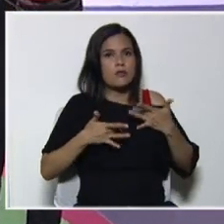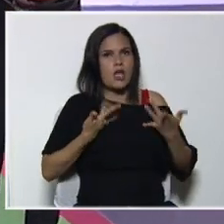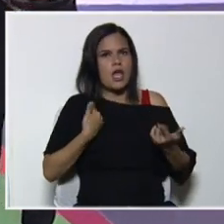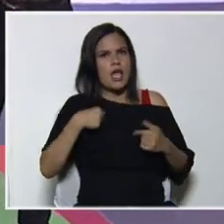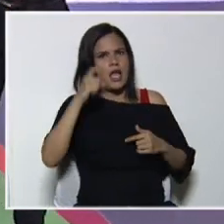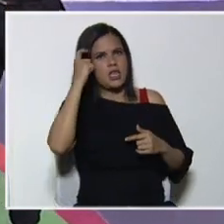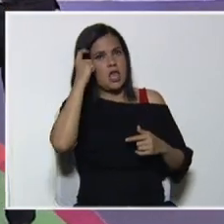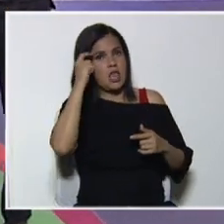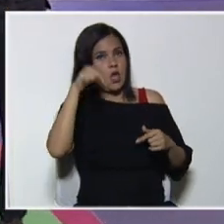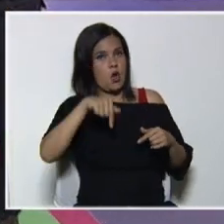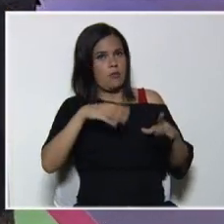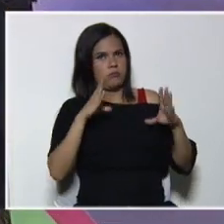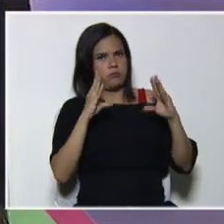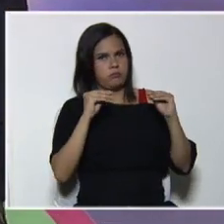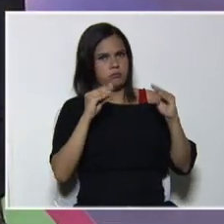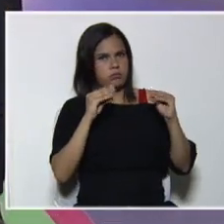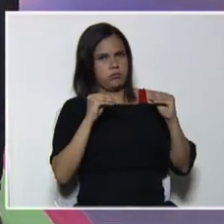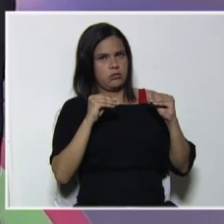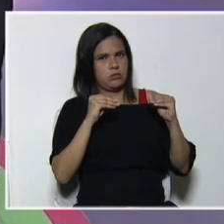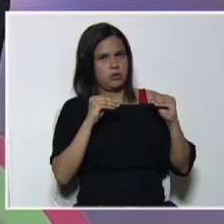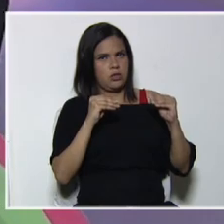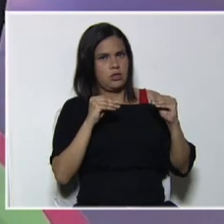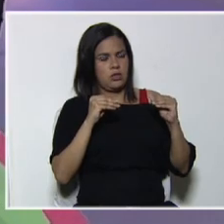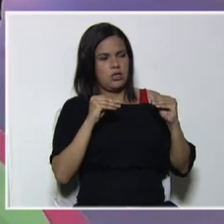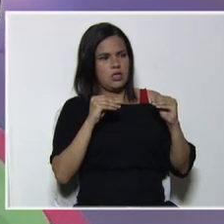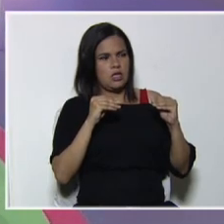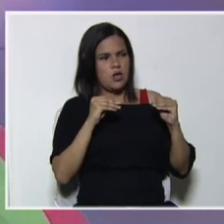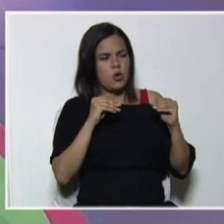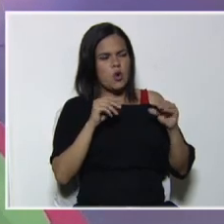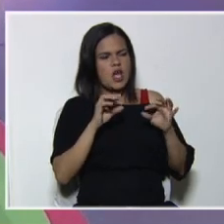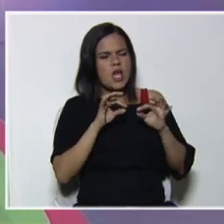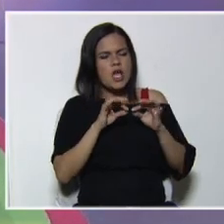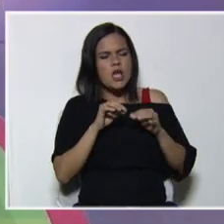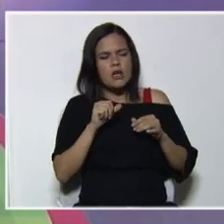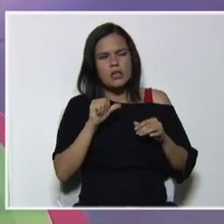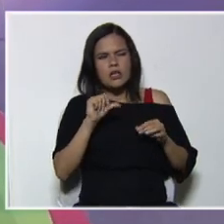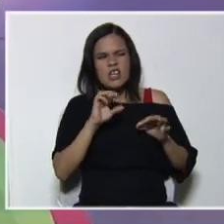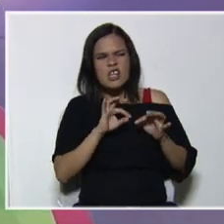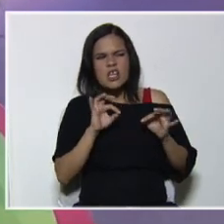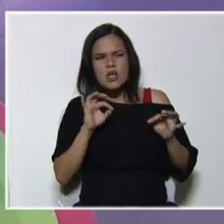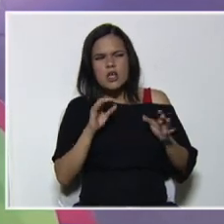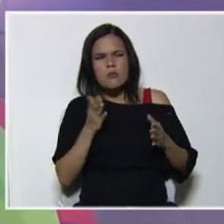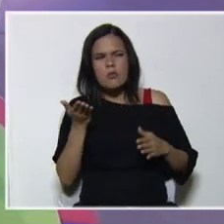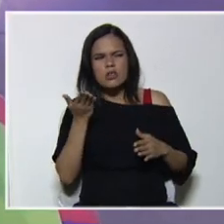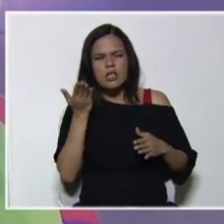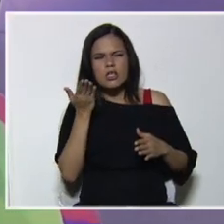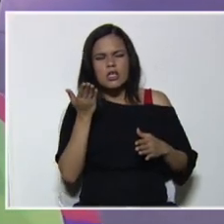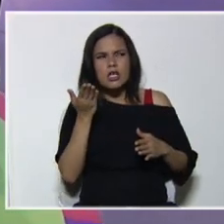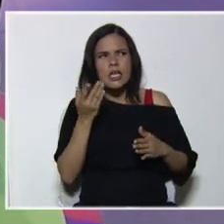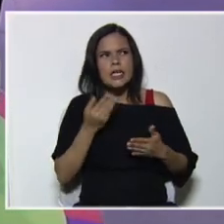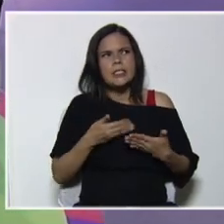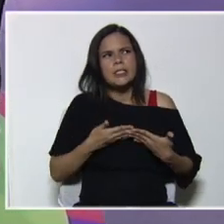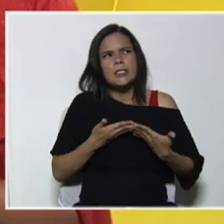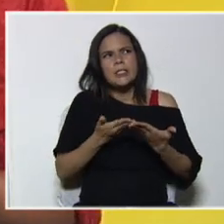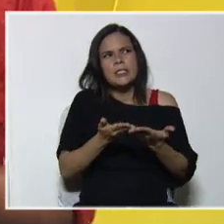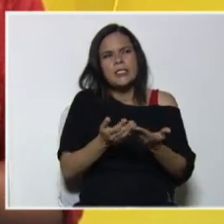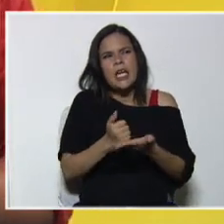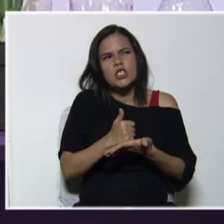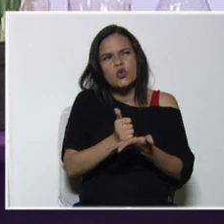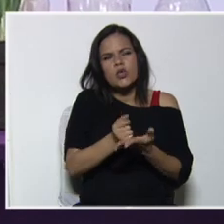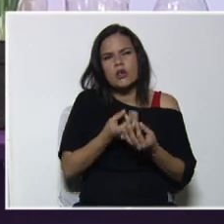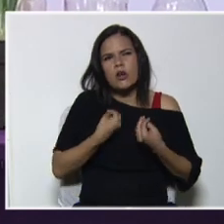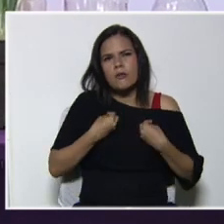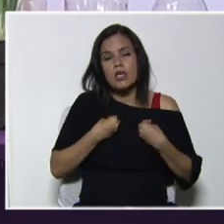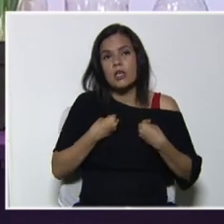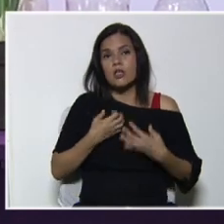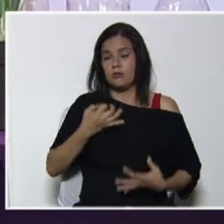de hoy vamos a hablar de un vital líquido que es, sirve para la vida.